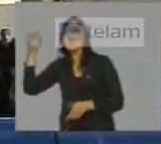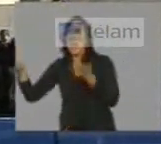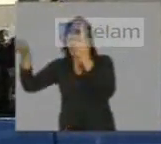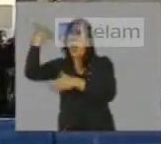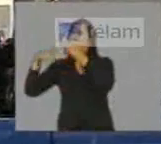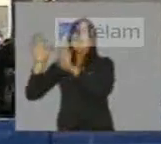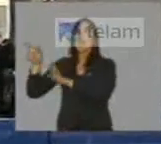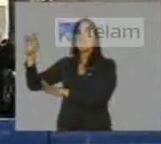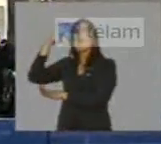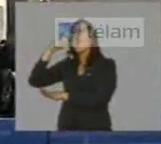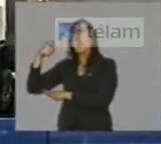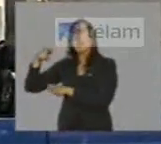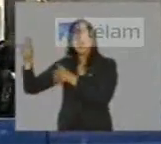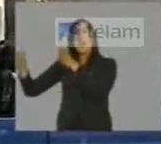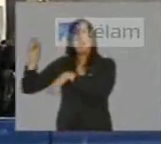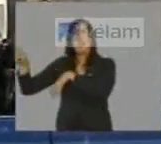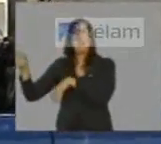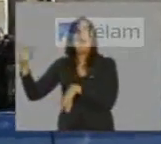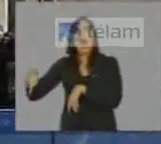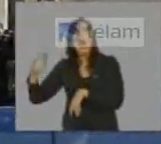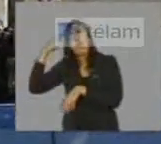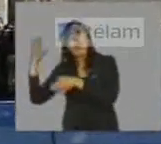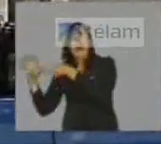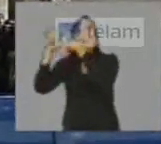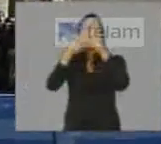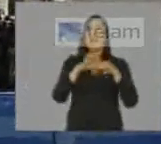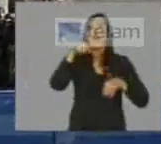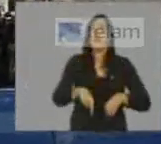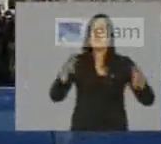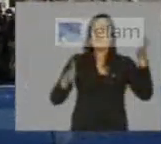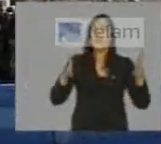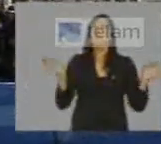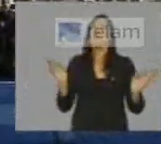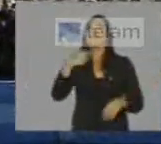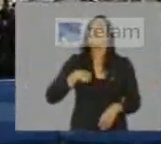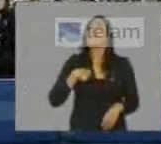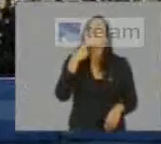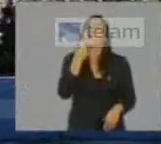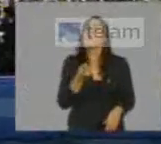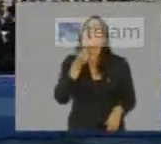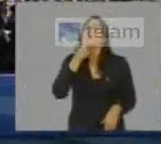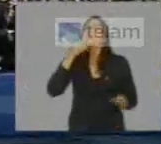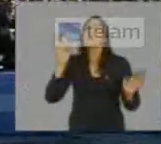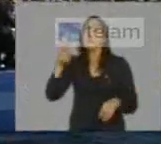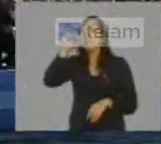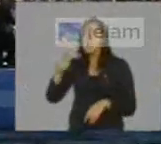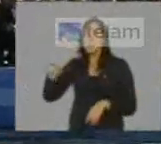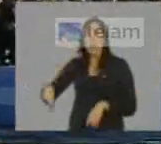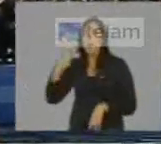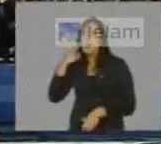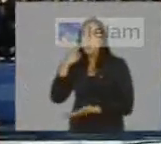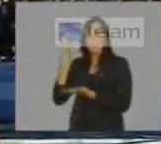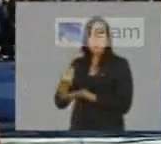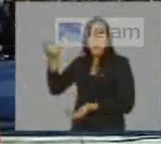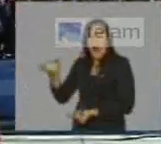pregunto, si Manuel Belgrano viviera, si hoy estuviera aquí con